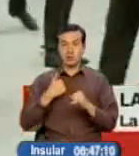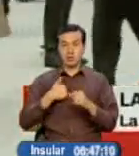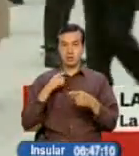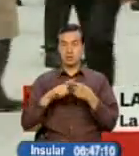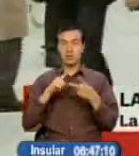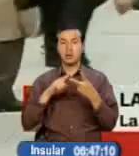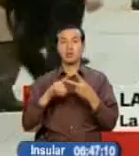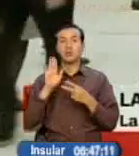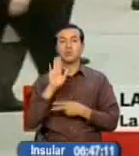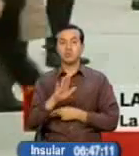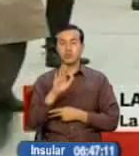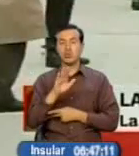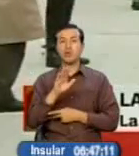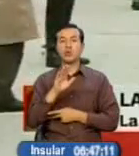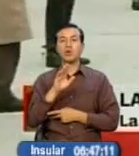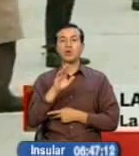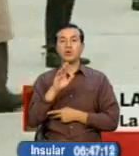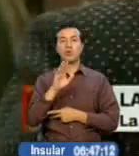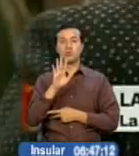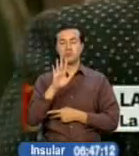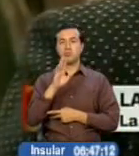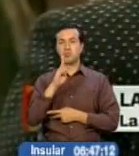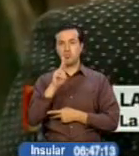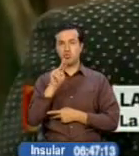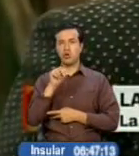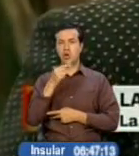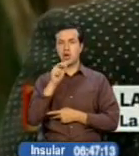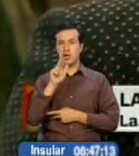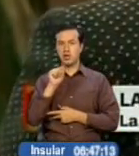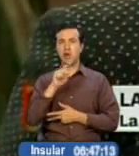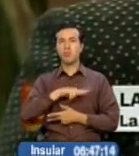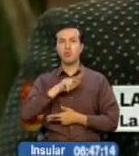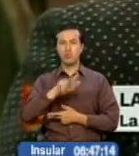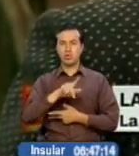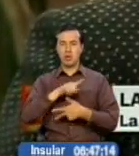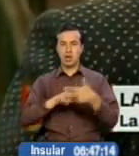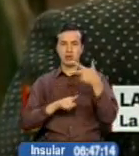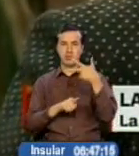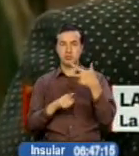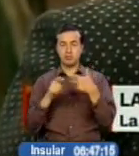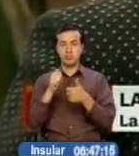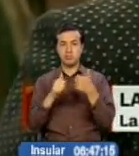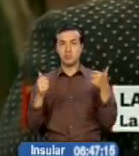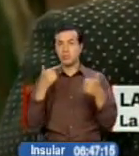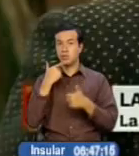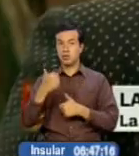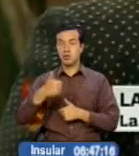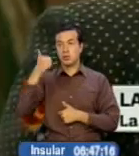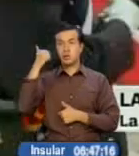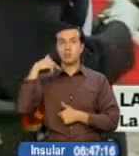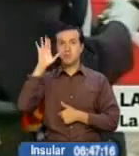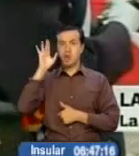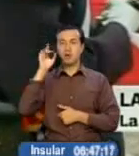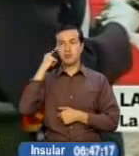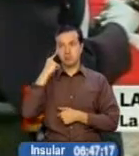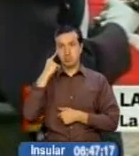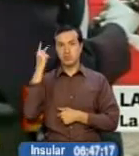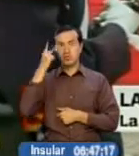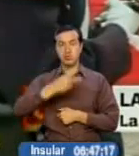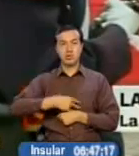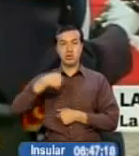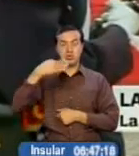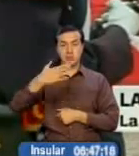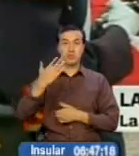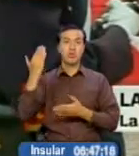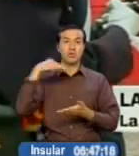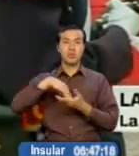búlgara Kristalina Georgieva y el ex primer ministro de Portugal Antonio Guterres. Este último encabeza la intención del voto. En 2 días se realizará